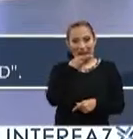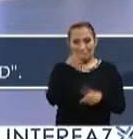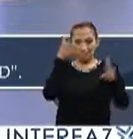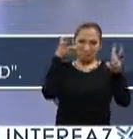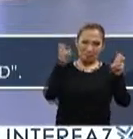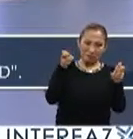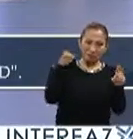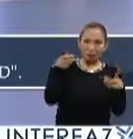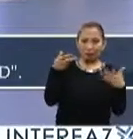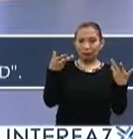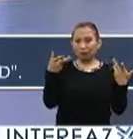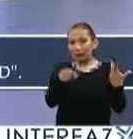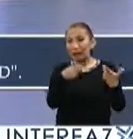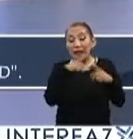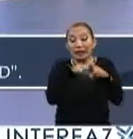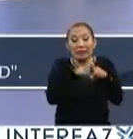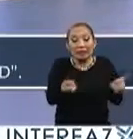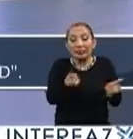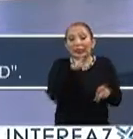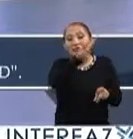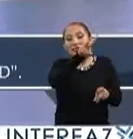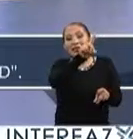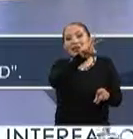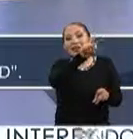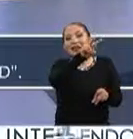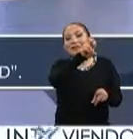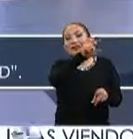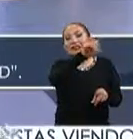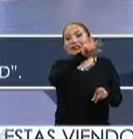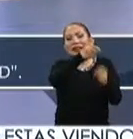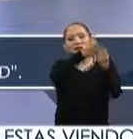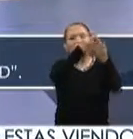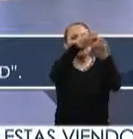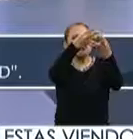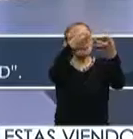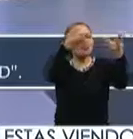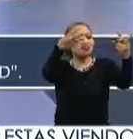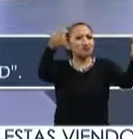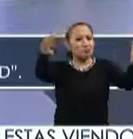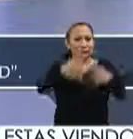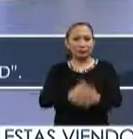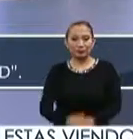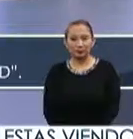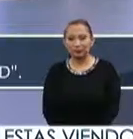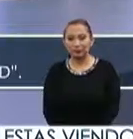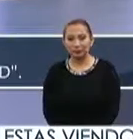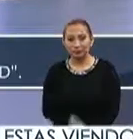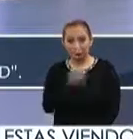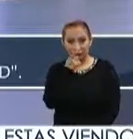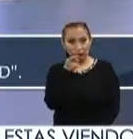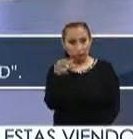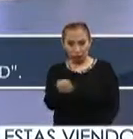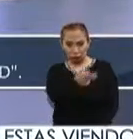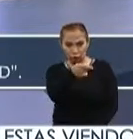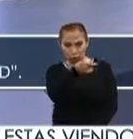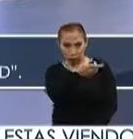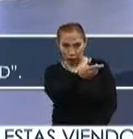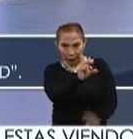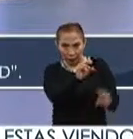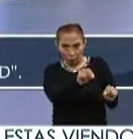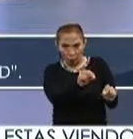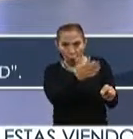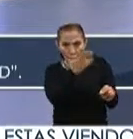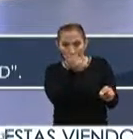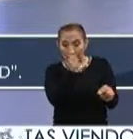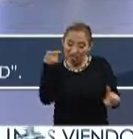referimos a la diversidad en su sentido más amplio, ¿no? Pues nos dice que ustedes no están, digamos,